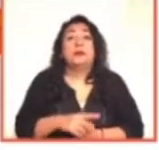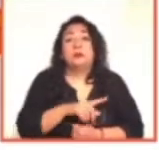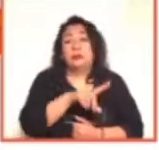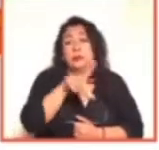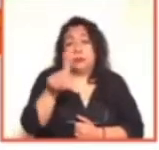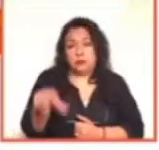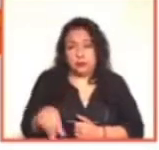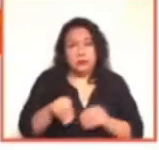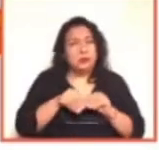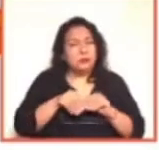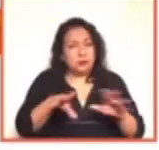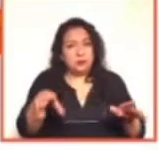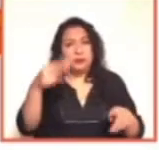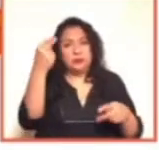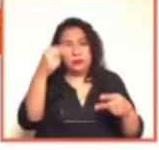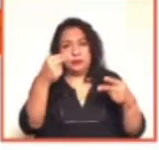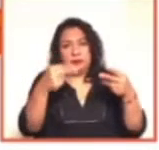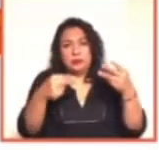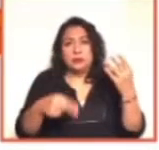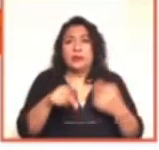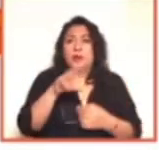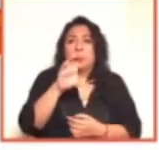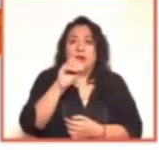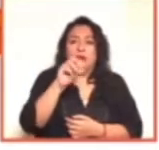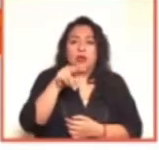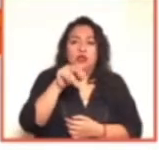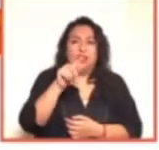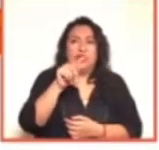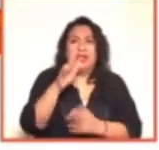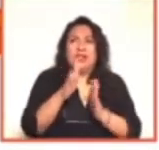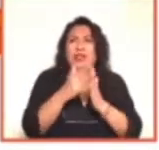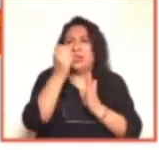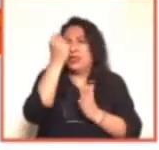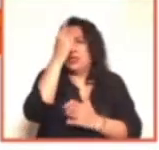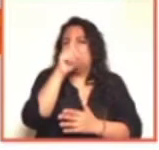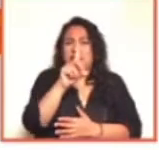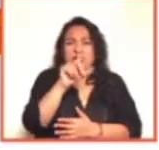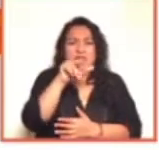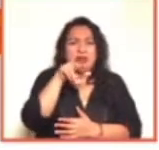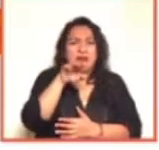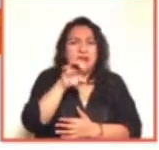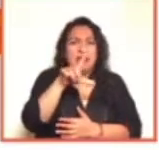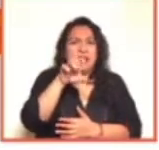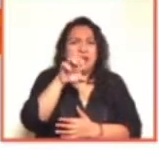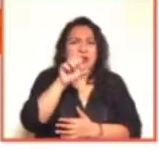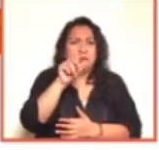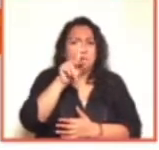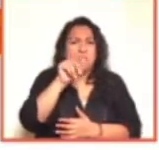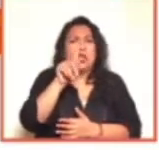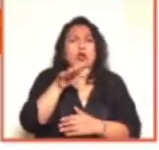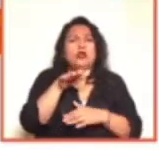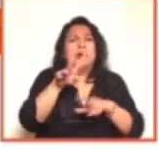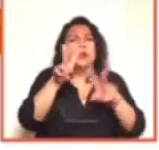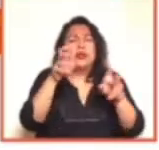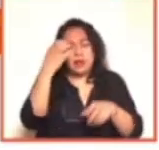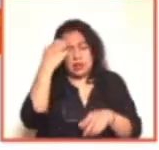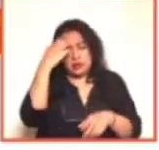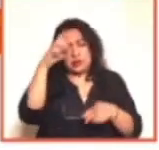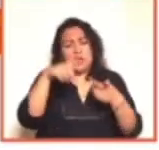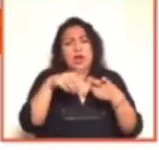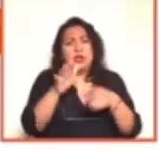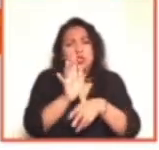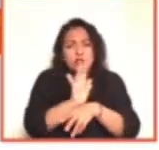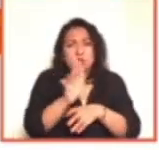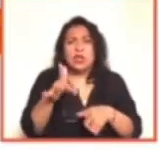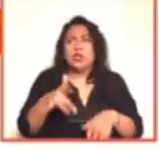saldrán Los nombres de las constelaciones, novela de Daniel Espartaco Sánchez, sobre la nostalgia, el cine y lo sensorial